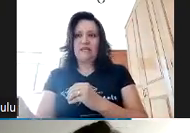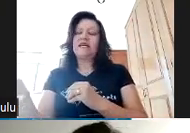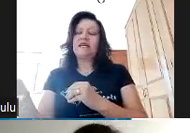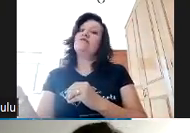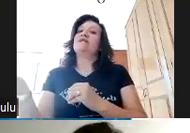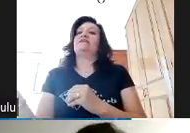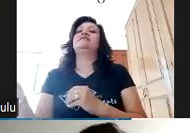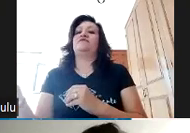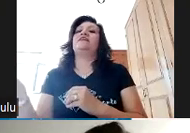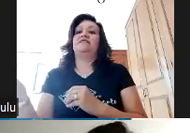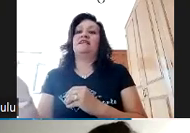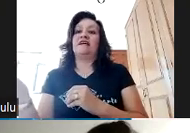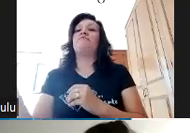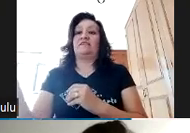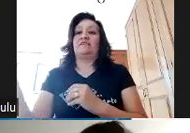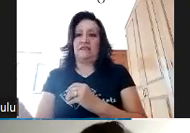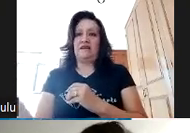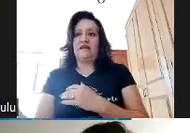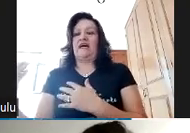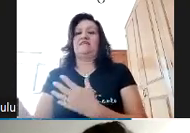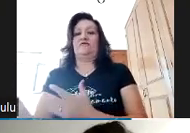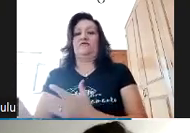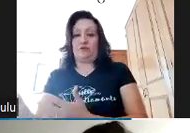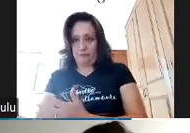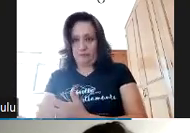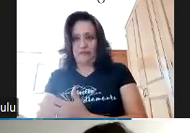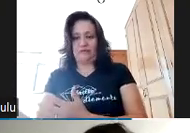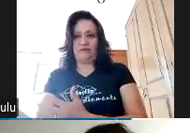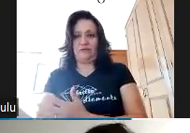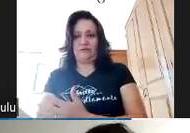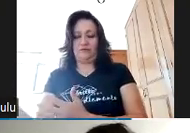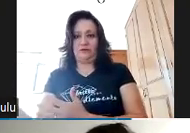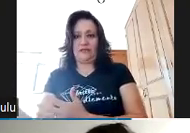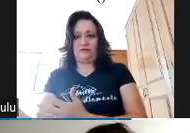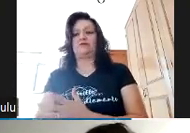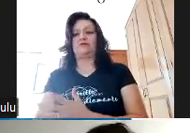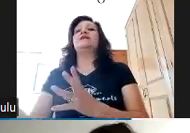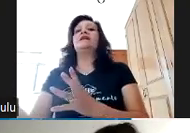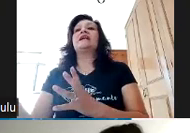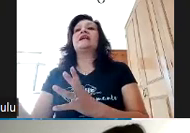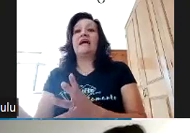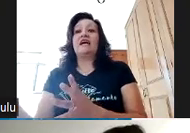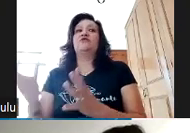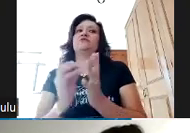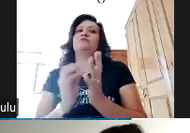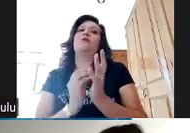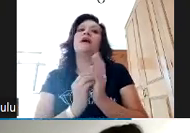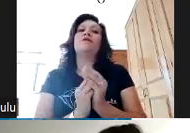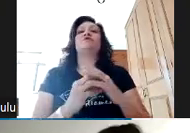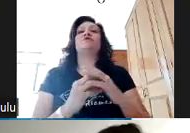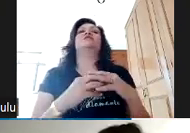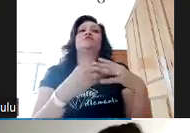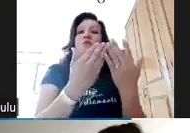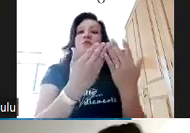qué es lo que significa tener empatía hacia nuestros a nuestros prospectos que nos